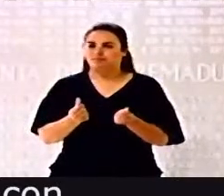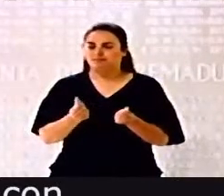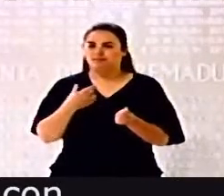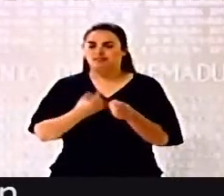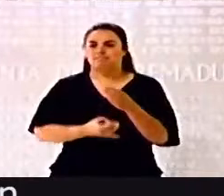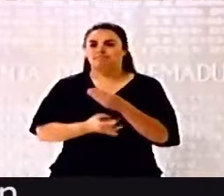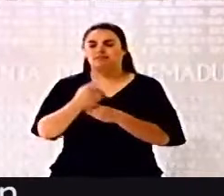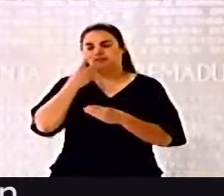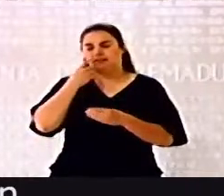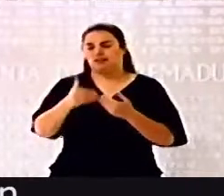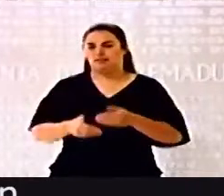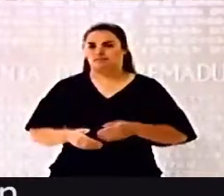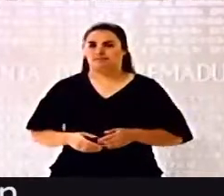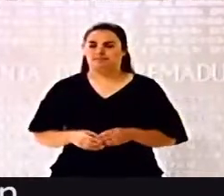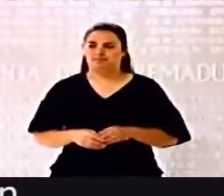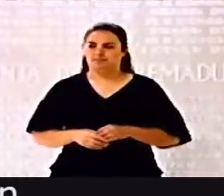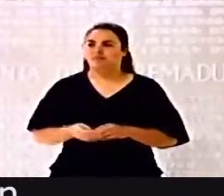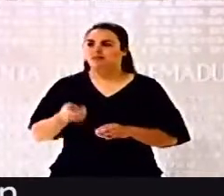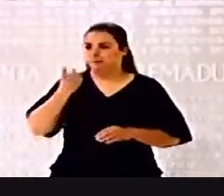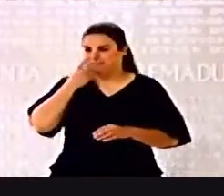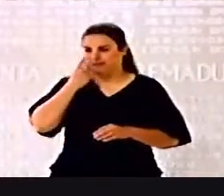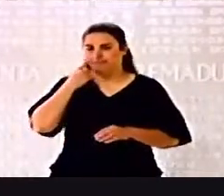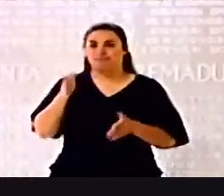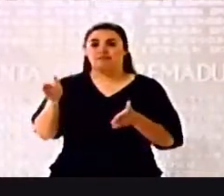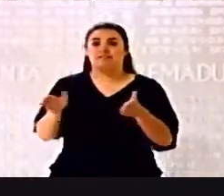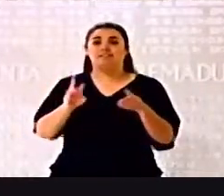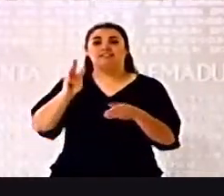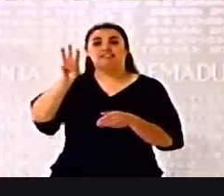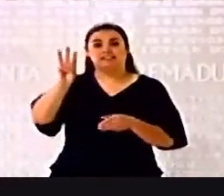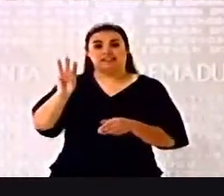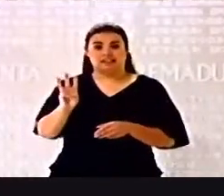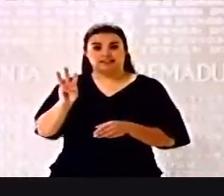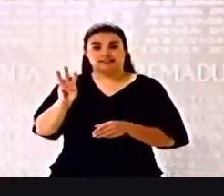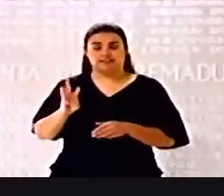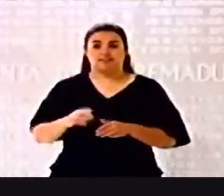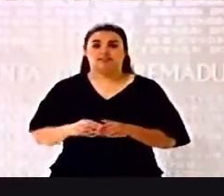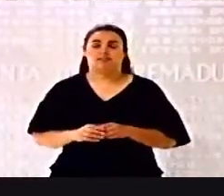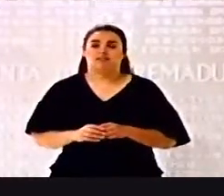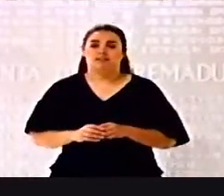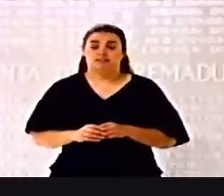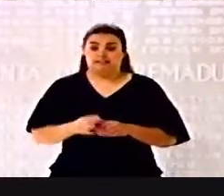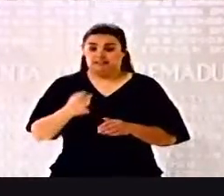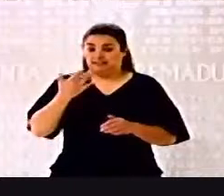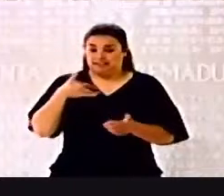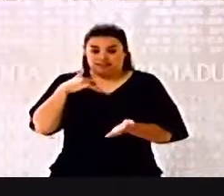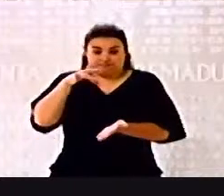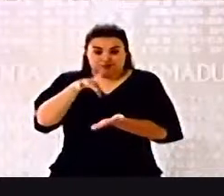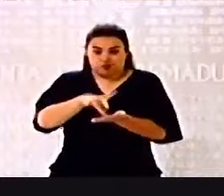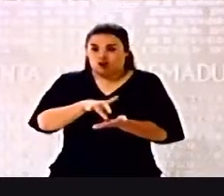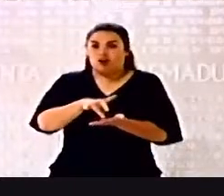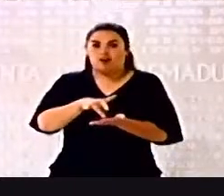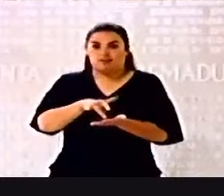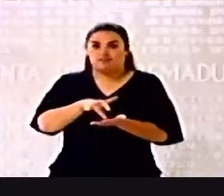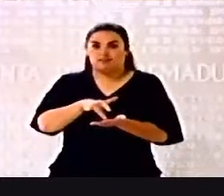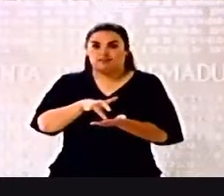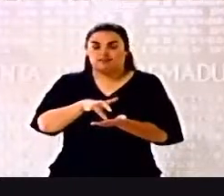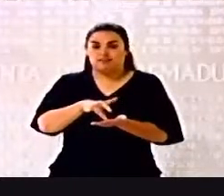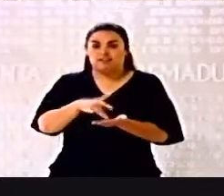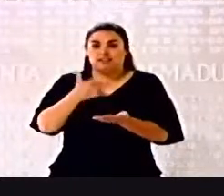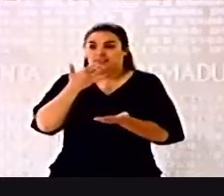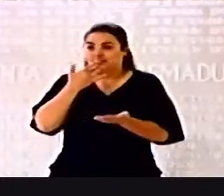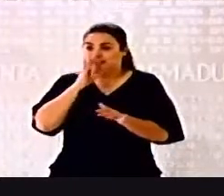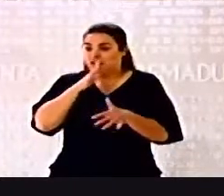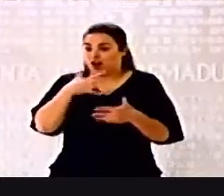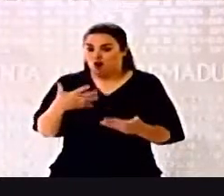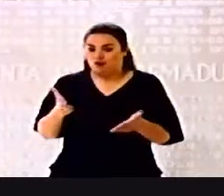los acontecimientos. Miren, si estamos en la fase 3, si hemos llegado hasta aquí, si estamos en este